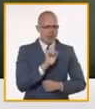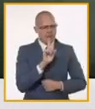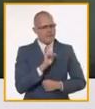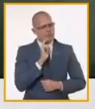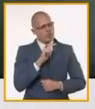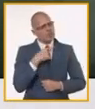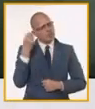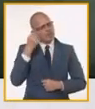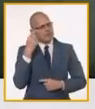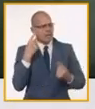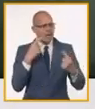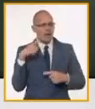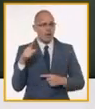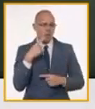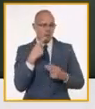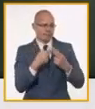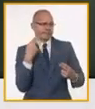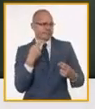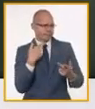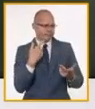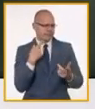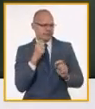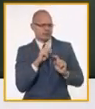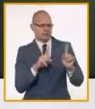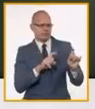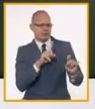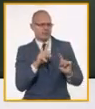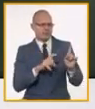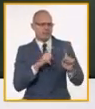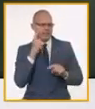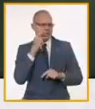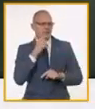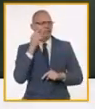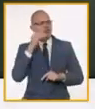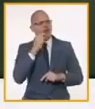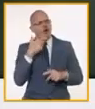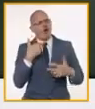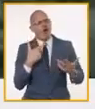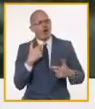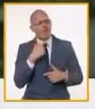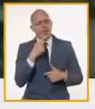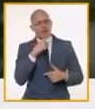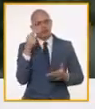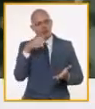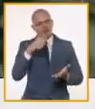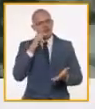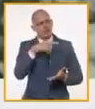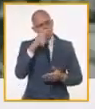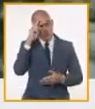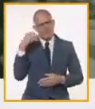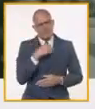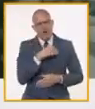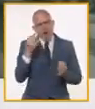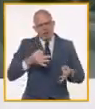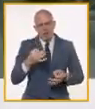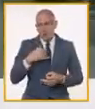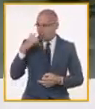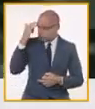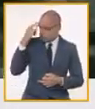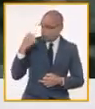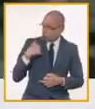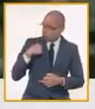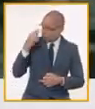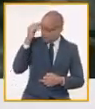cierta desconfianza, porque no es como yo curaba las heridas de guerra y qué sé yo. Cuando yo le dije 3 palabras... Este no